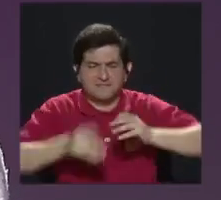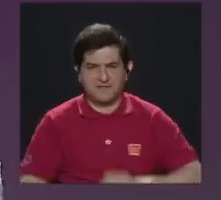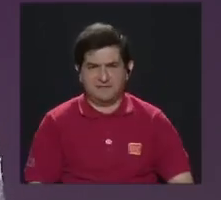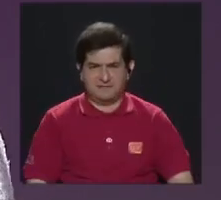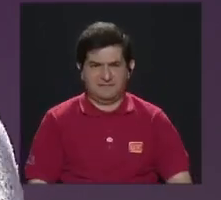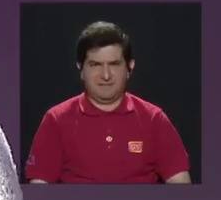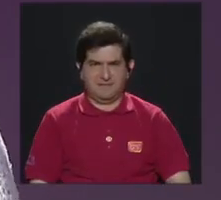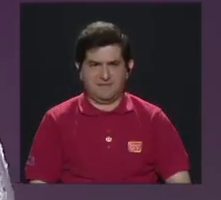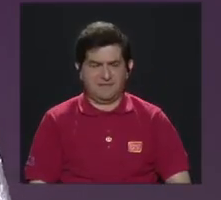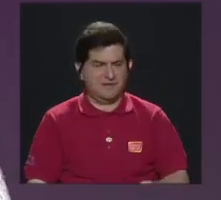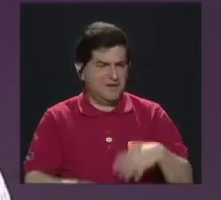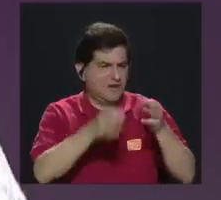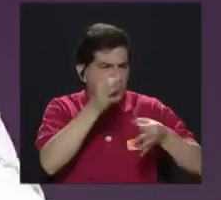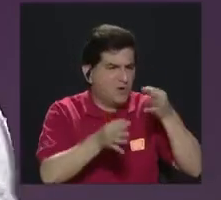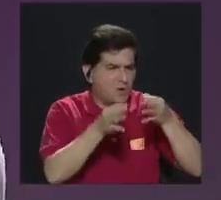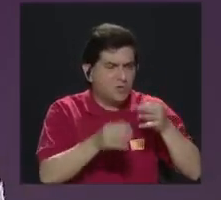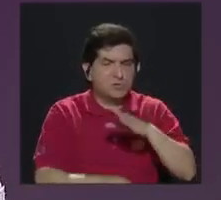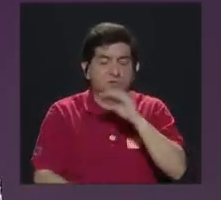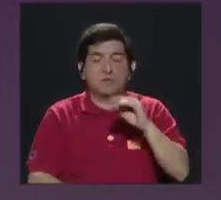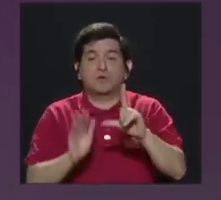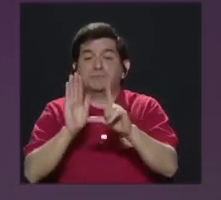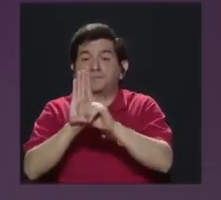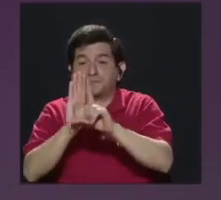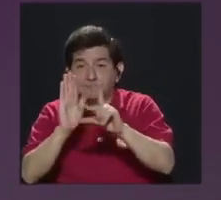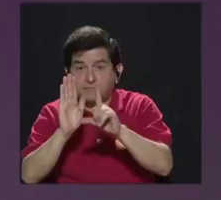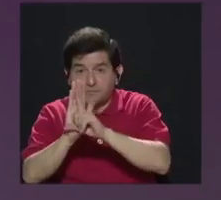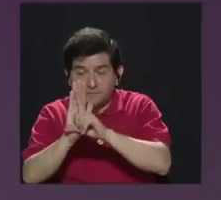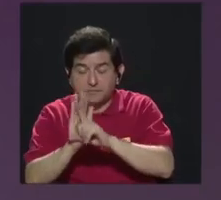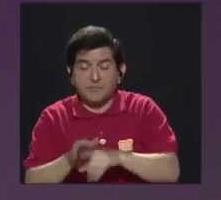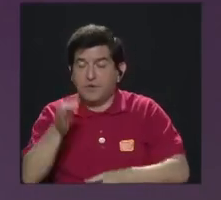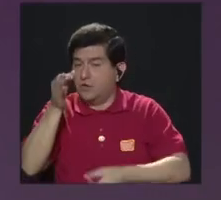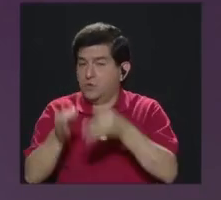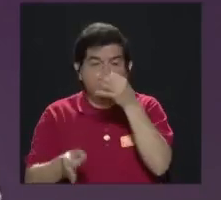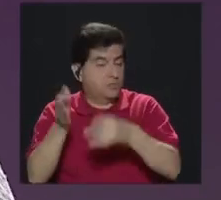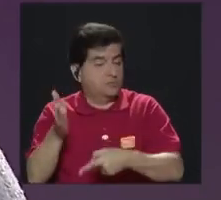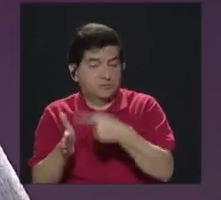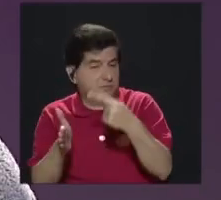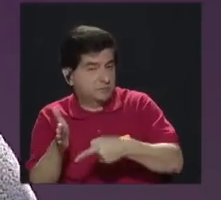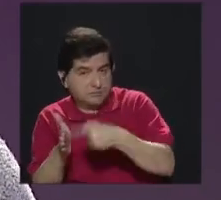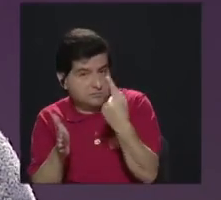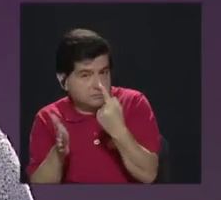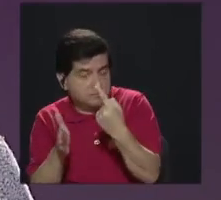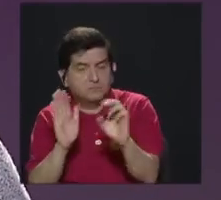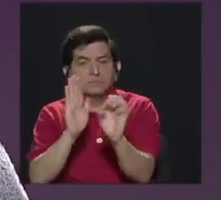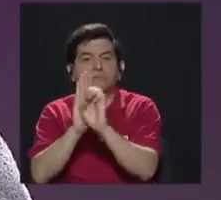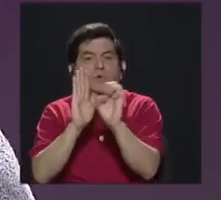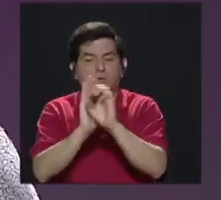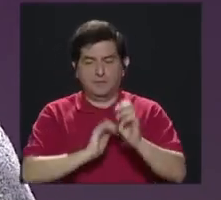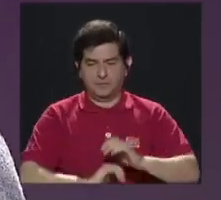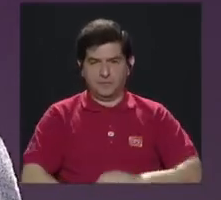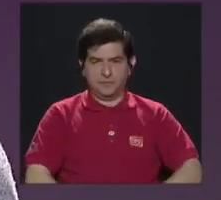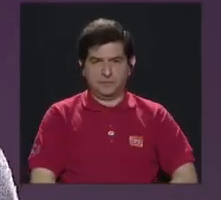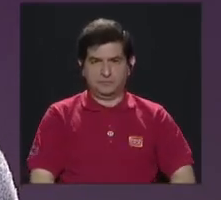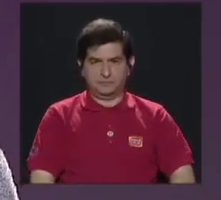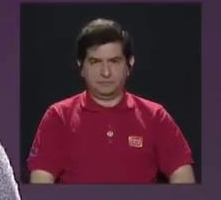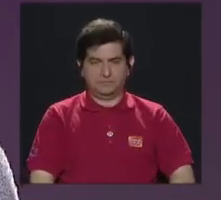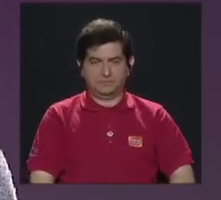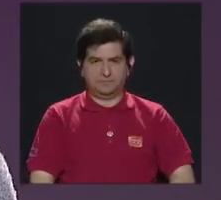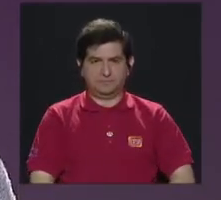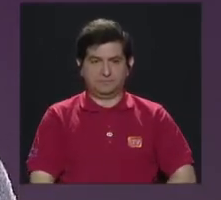qué es justo y qué en las leyes son injustas, digamos. Por ejemplo, esto, digamos, que